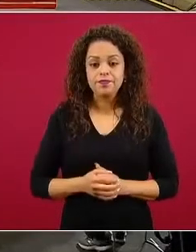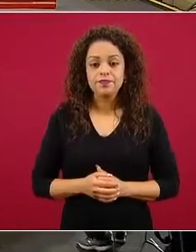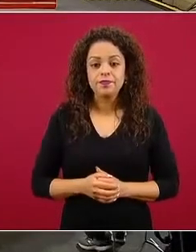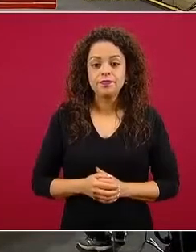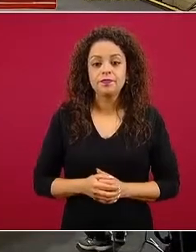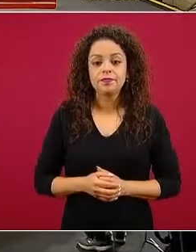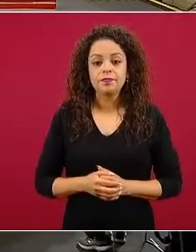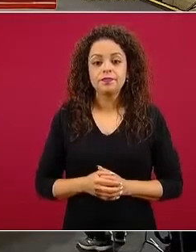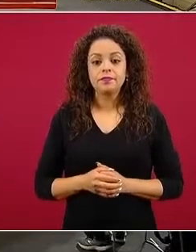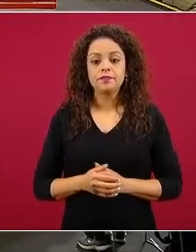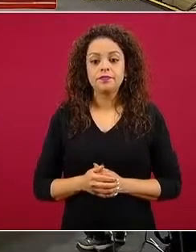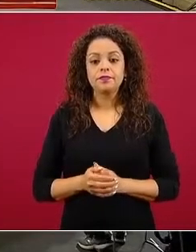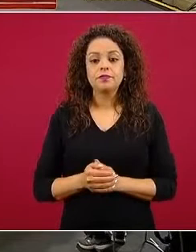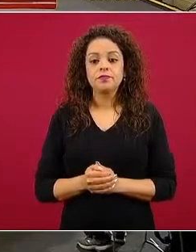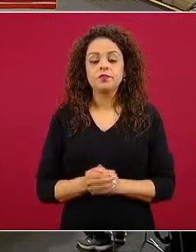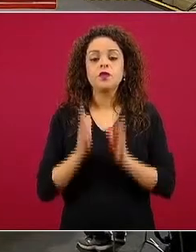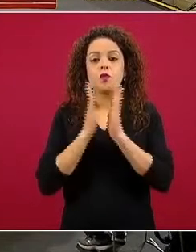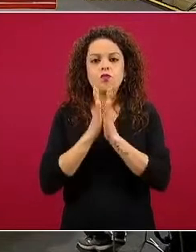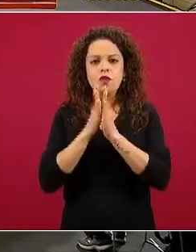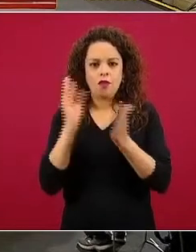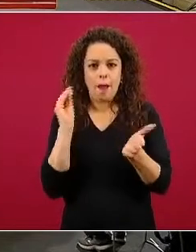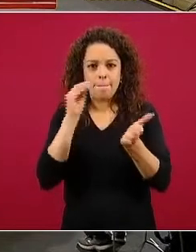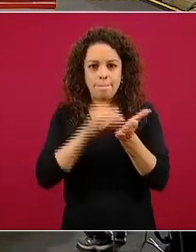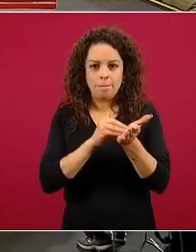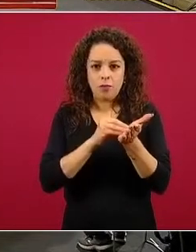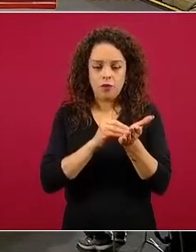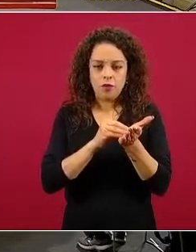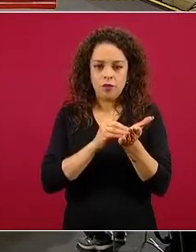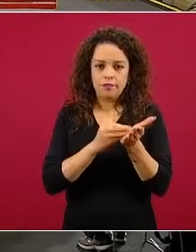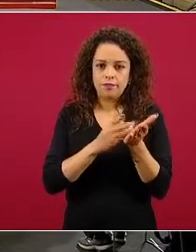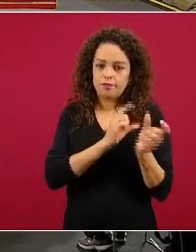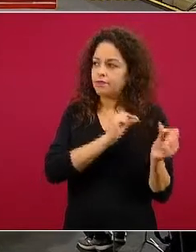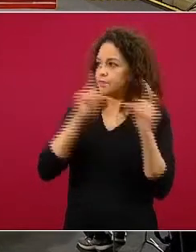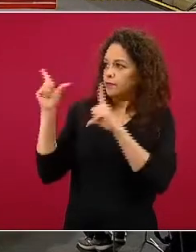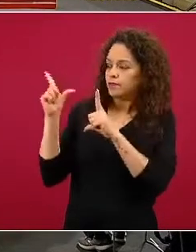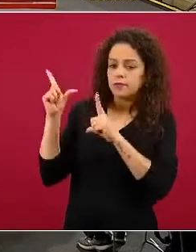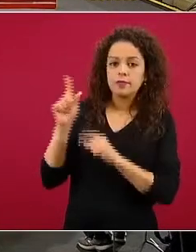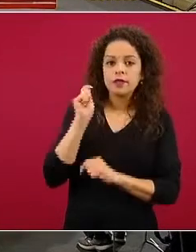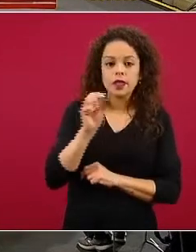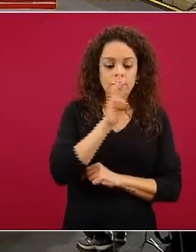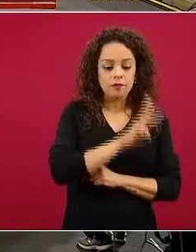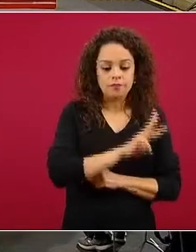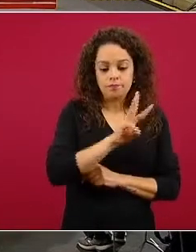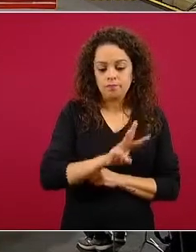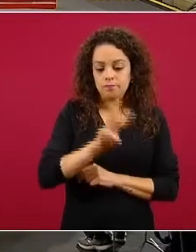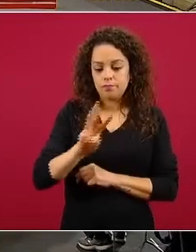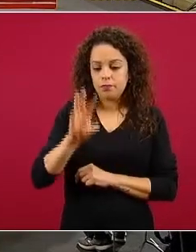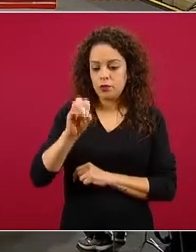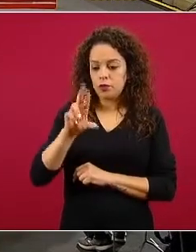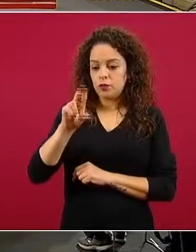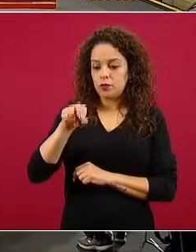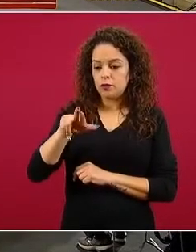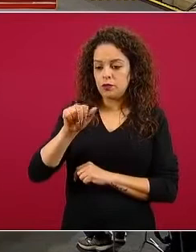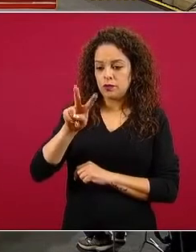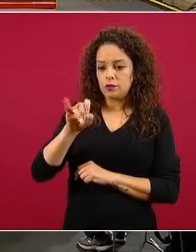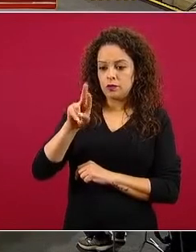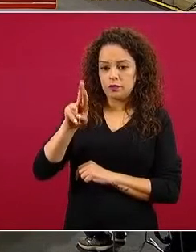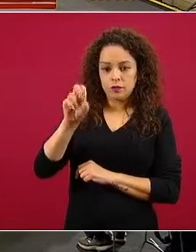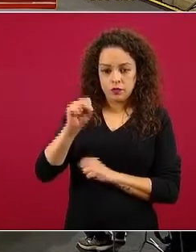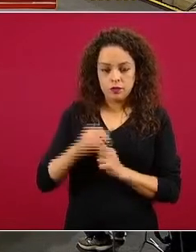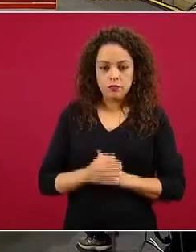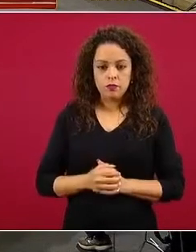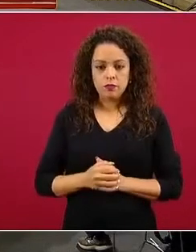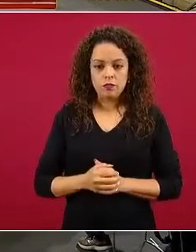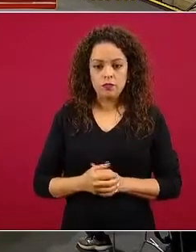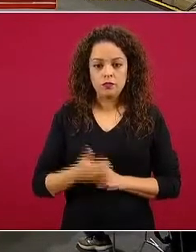sitio coronavirus.gov.mx y le solicito atentamente que